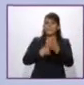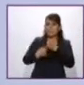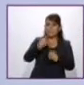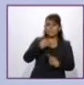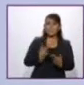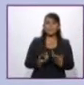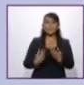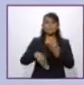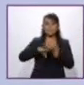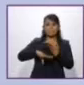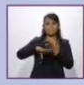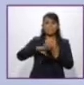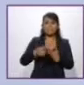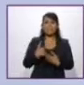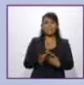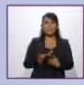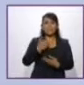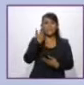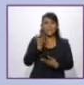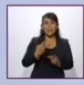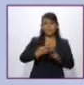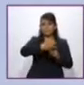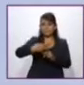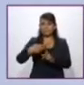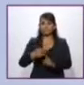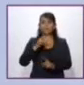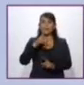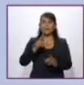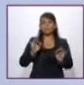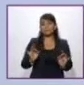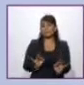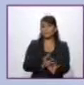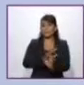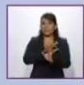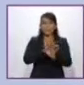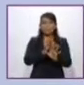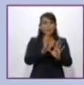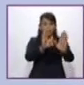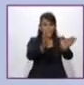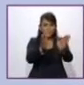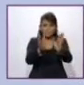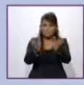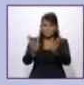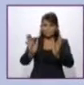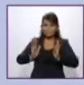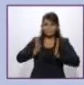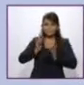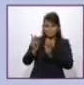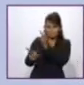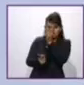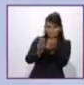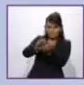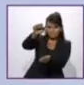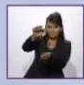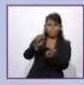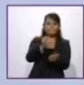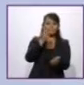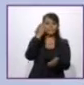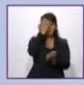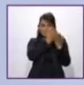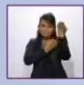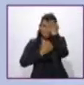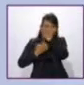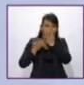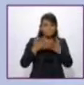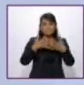conocemos. Yo mejor haría auditorías sorpresas a esos empresarios, a esos industriales, a esas personas